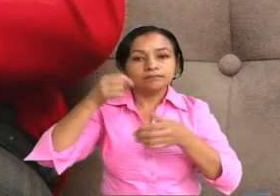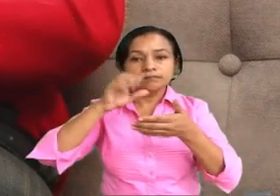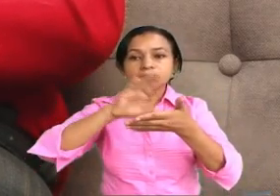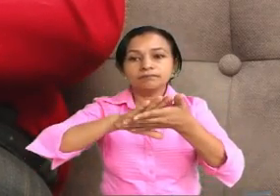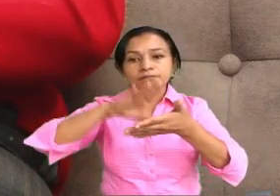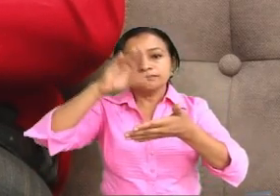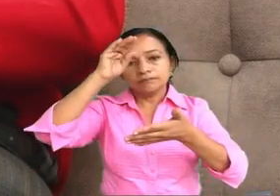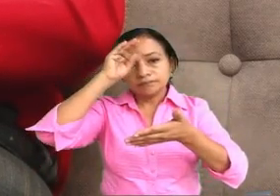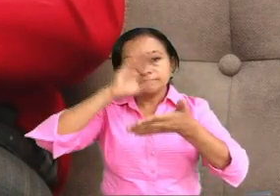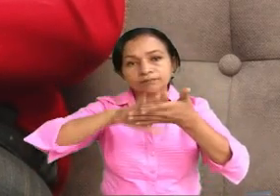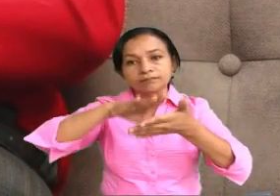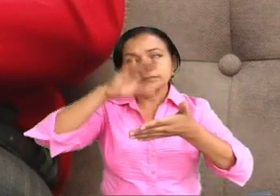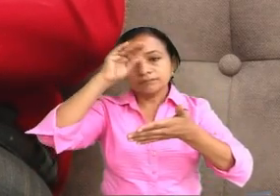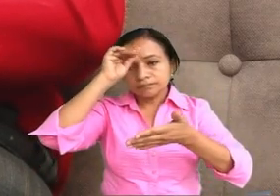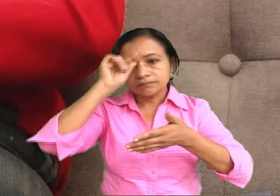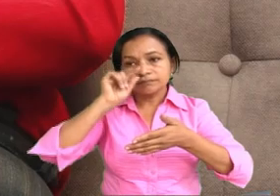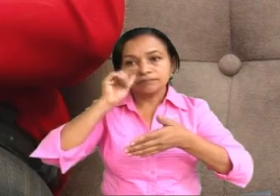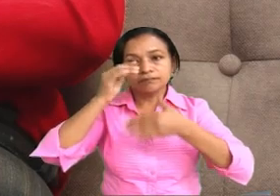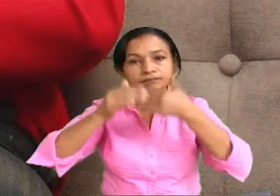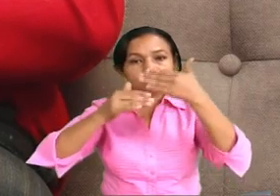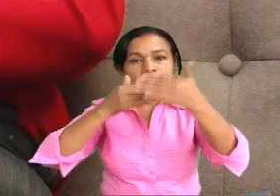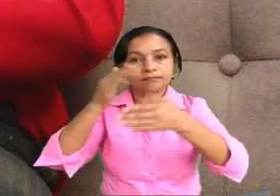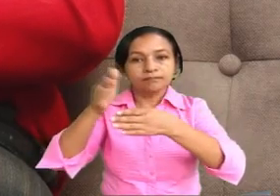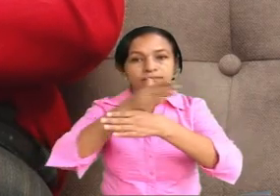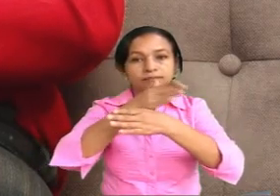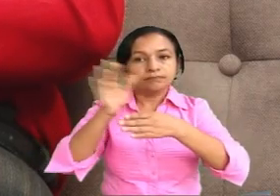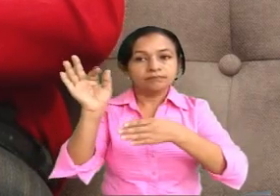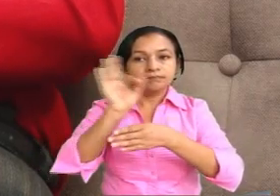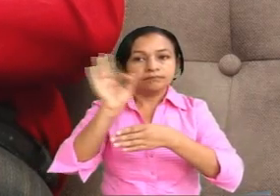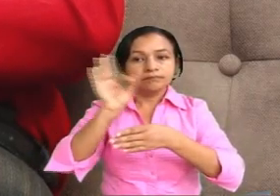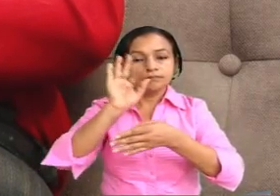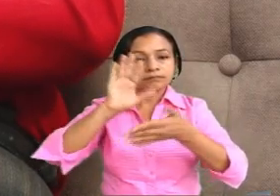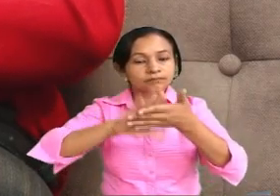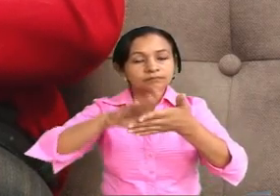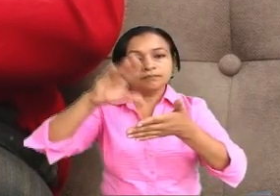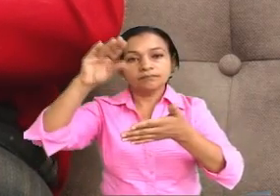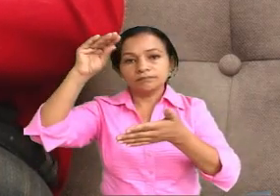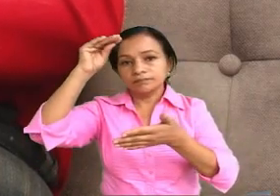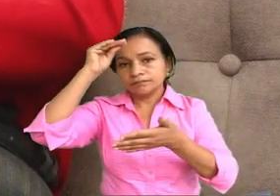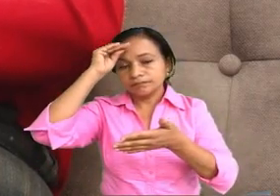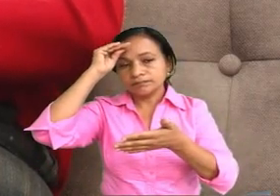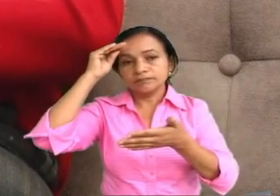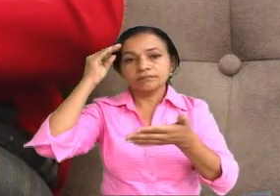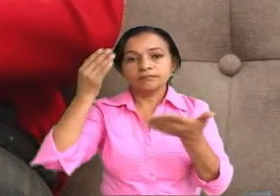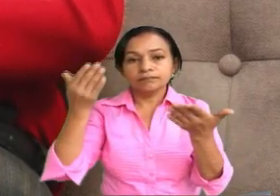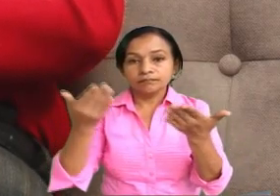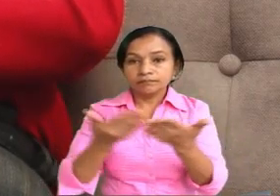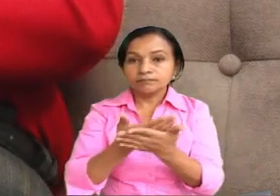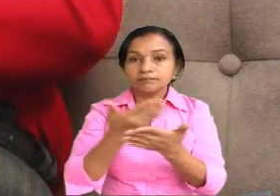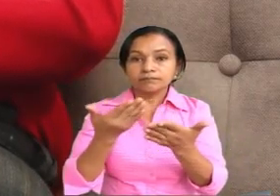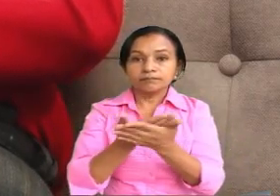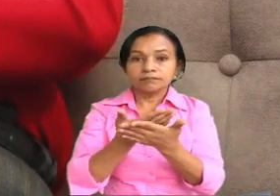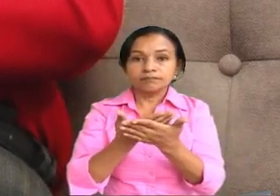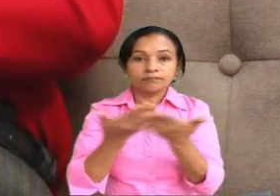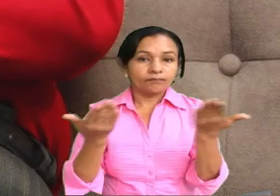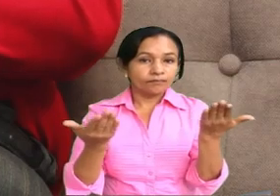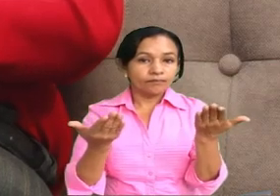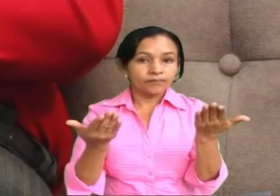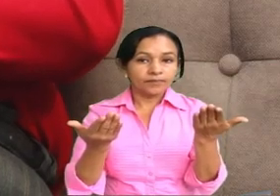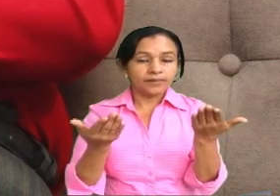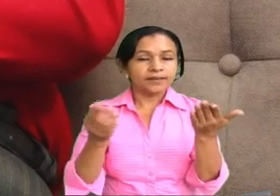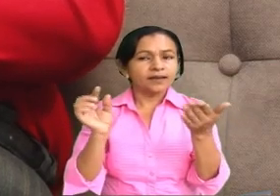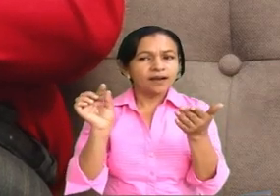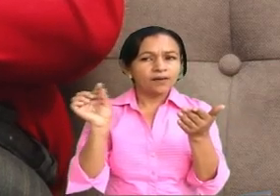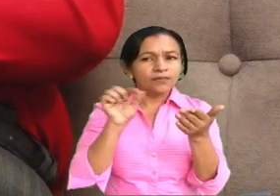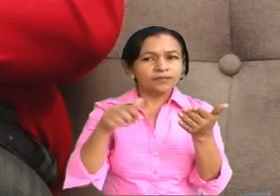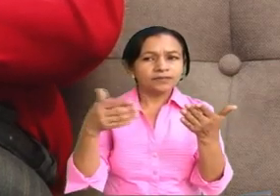poco a poco, de diferentes formas, cómo empoderarnos de este sistema nuevo. Tal vez nuevo